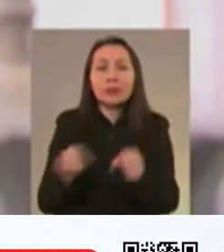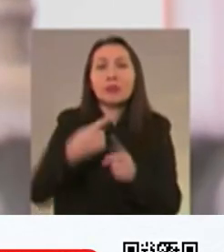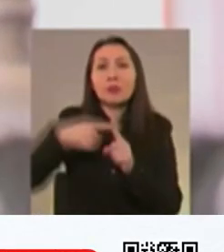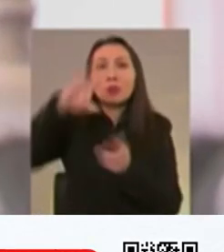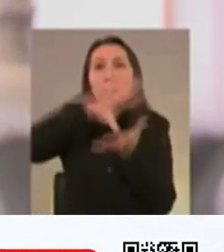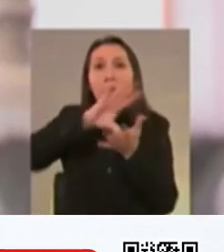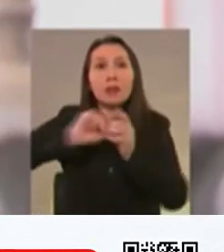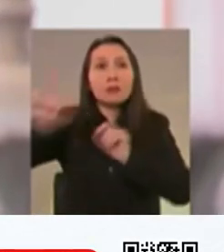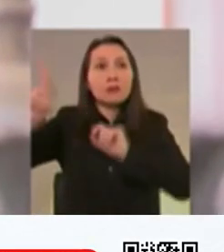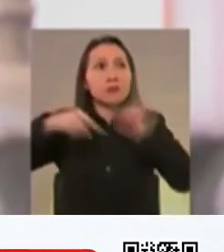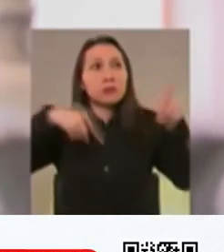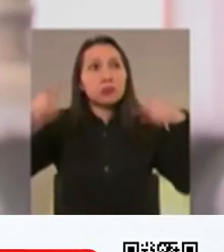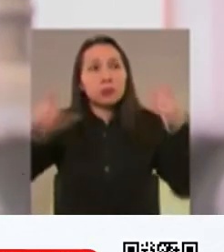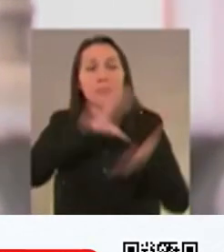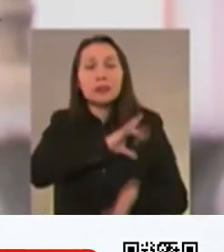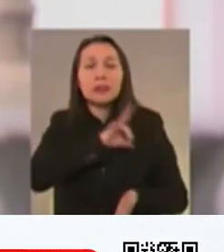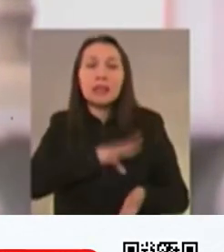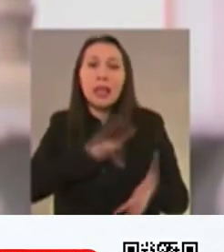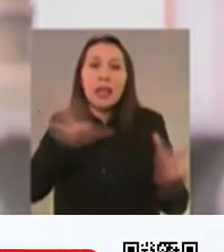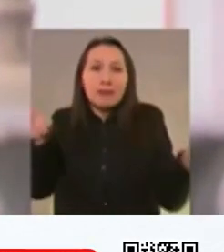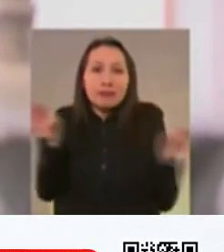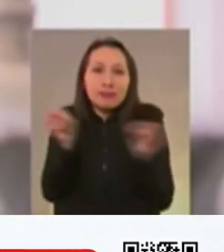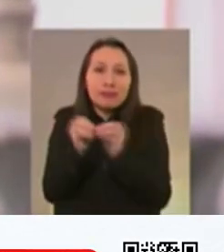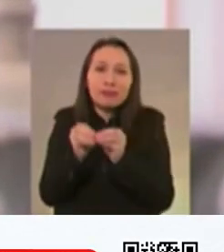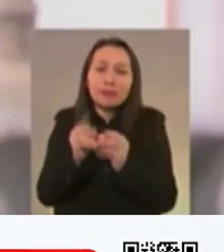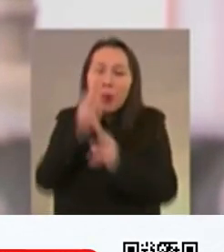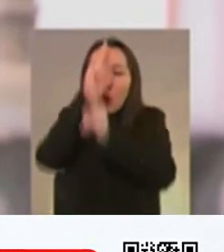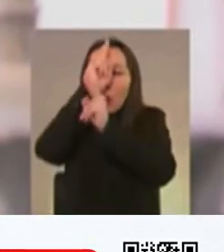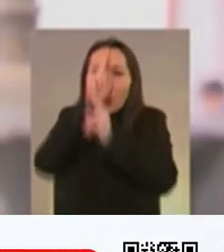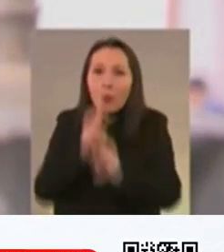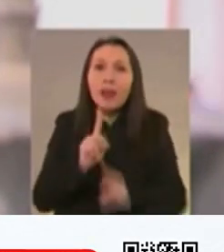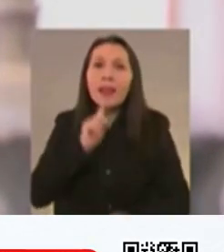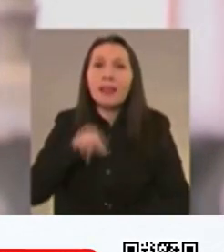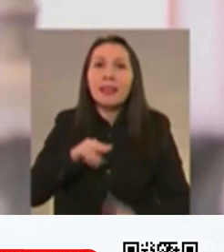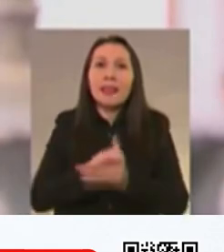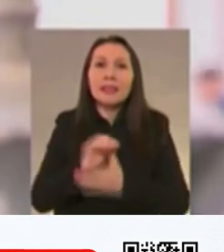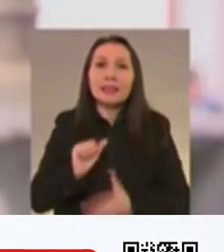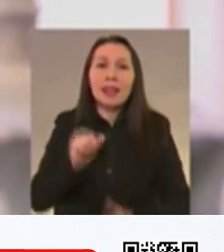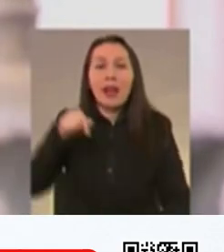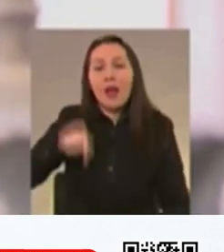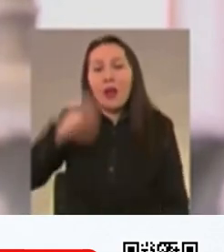chileno. Queremos rendirle sentido homenaje a Tencha este día.